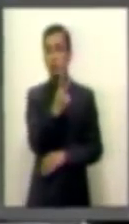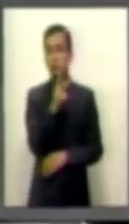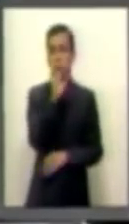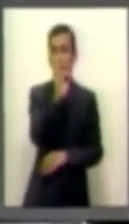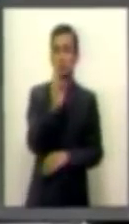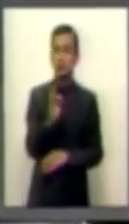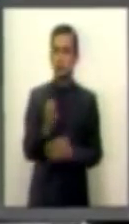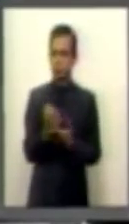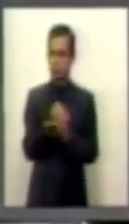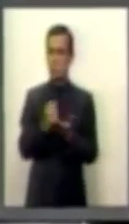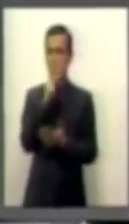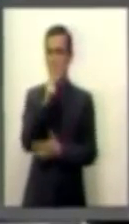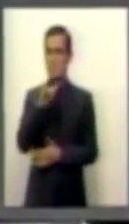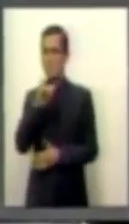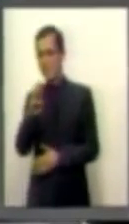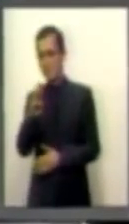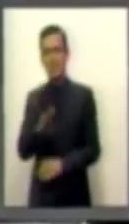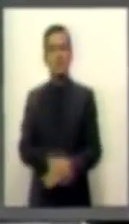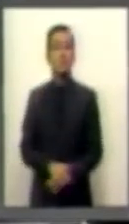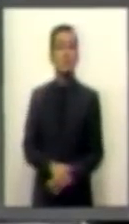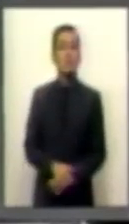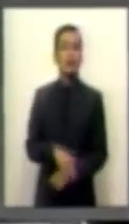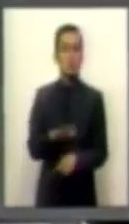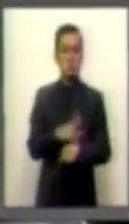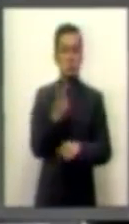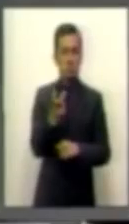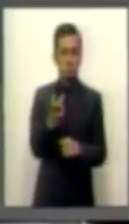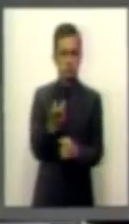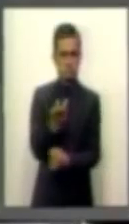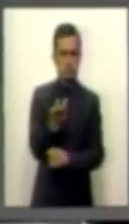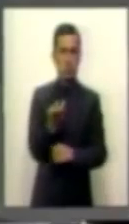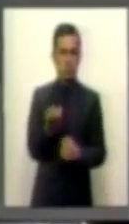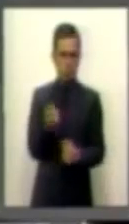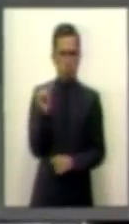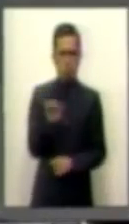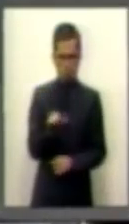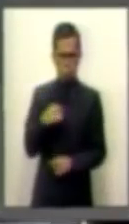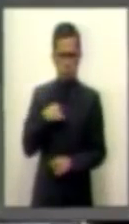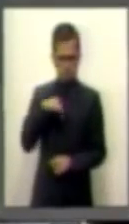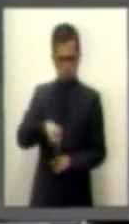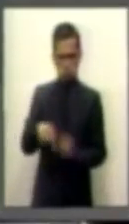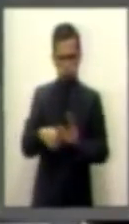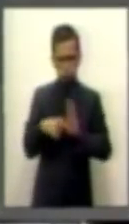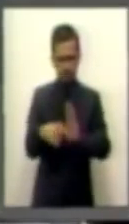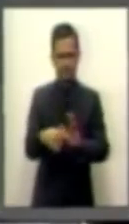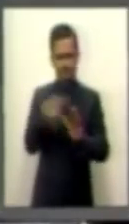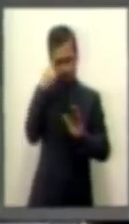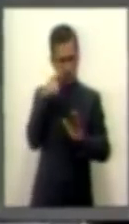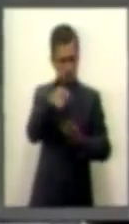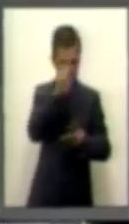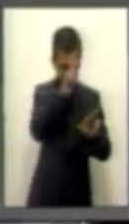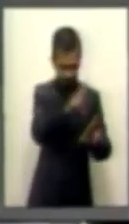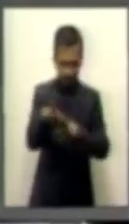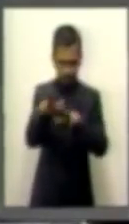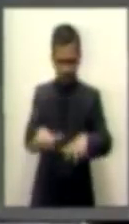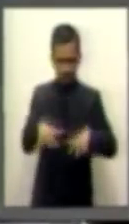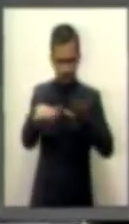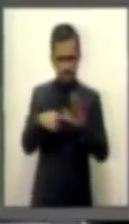por eso el día de hoy vengo a someter a esta honorable asamblea